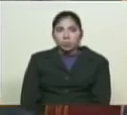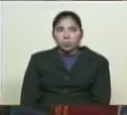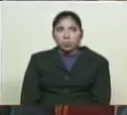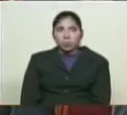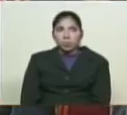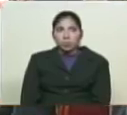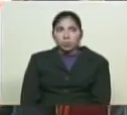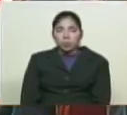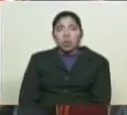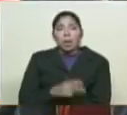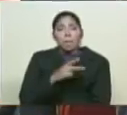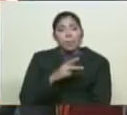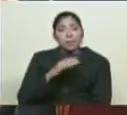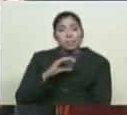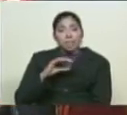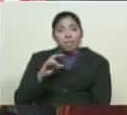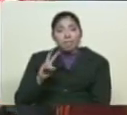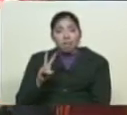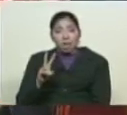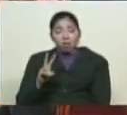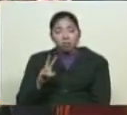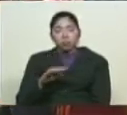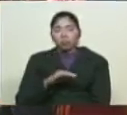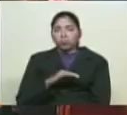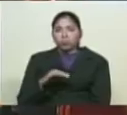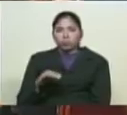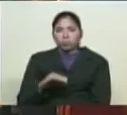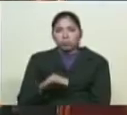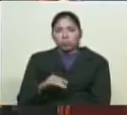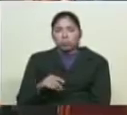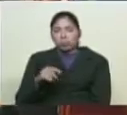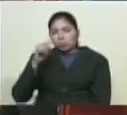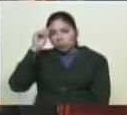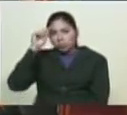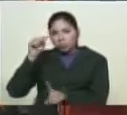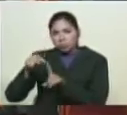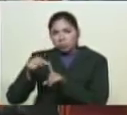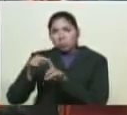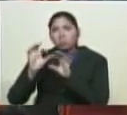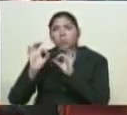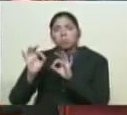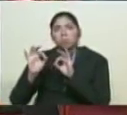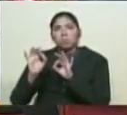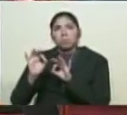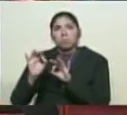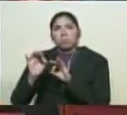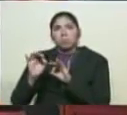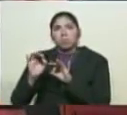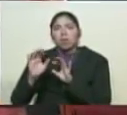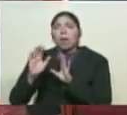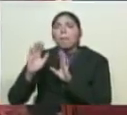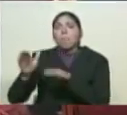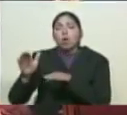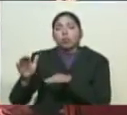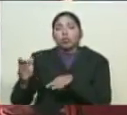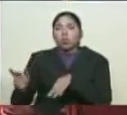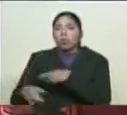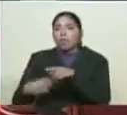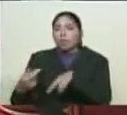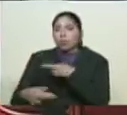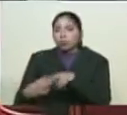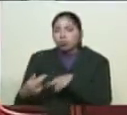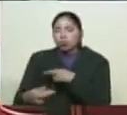el PCB, el Partido Comunista, ha hecho especial énfasis en seguir apostando a estas políticas de inclusión,